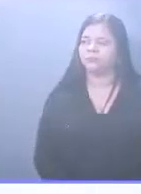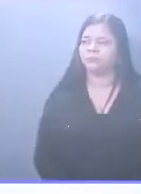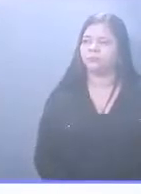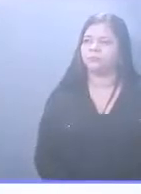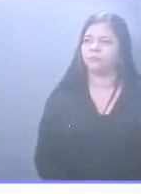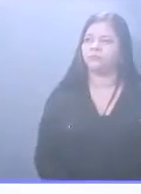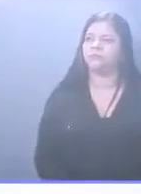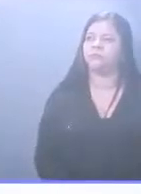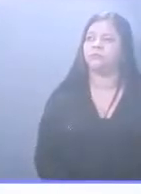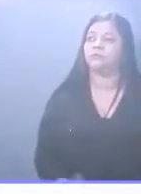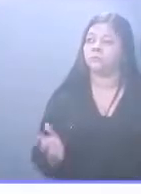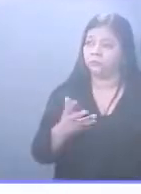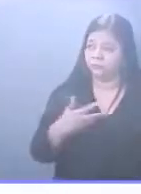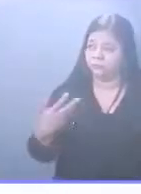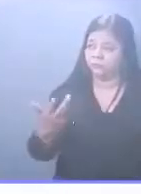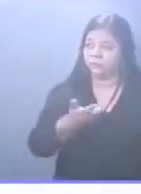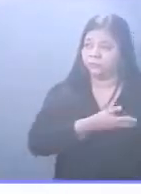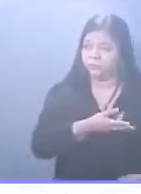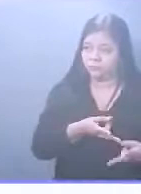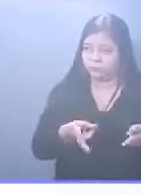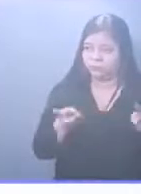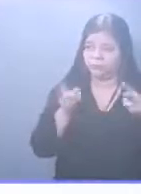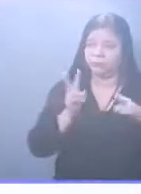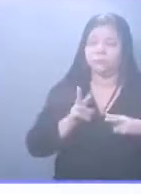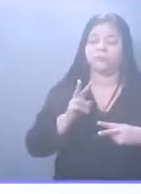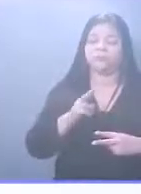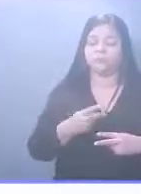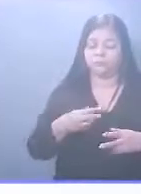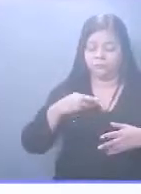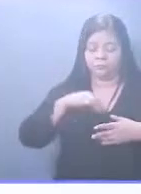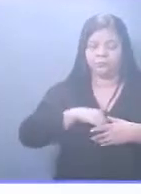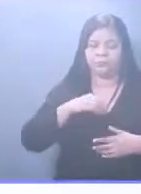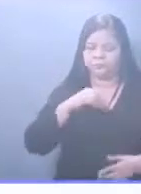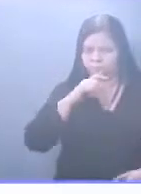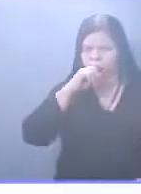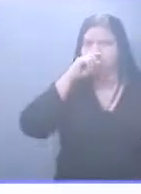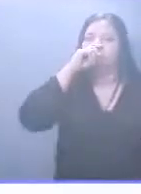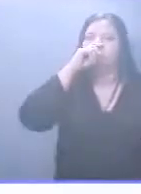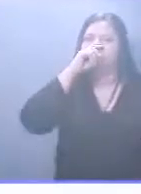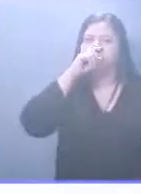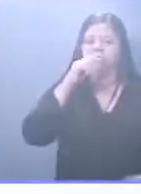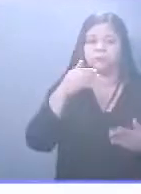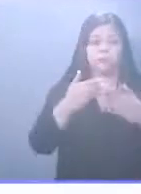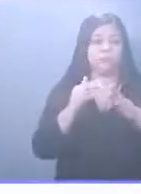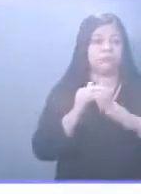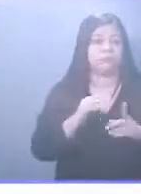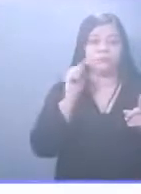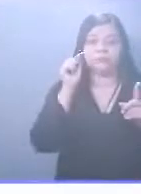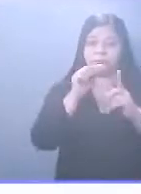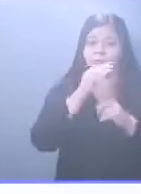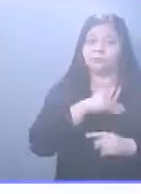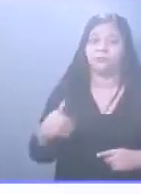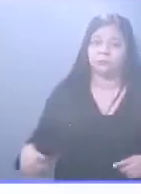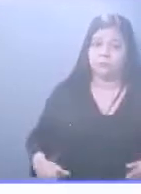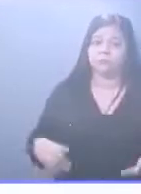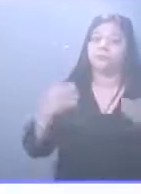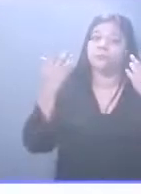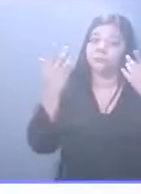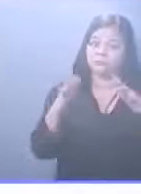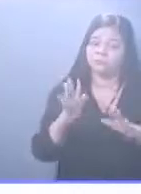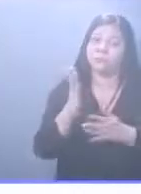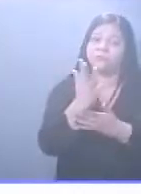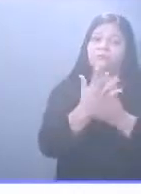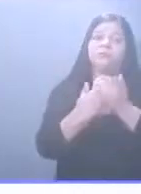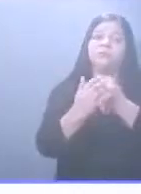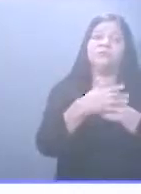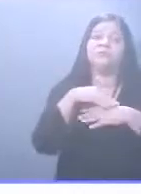Estamos con la moral y la dignidad alta, a diferencia de usted, presidente, que tiene ya las manos llenas